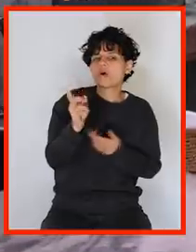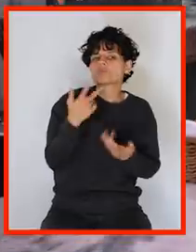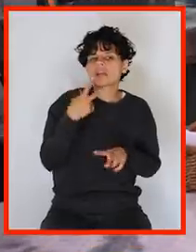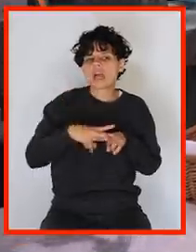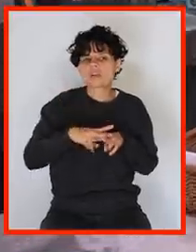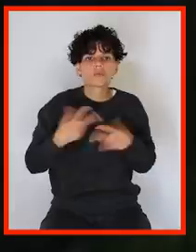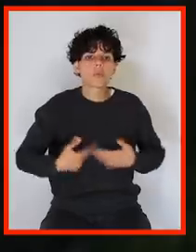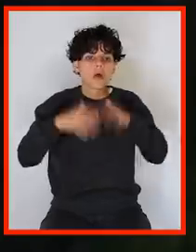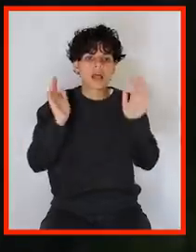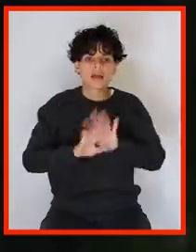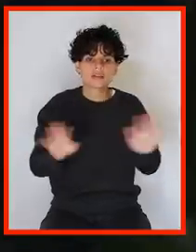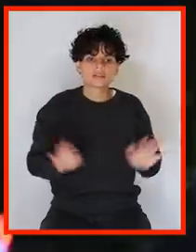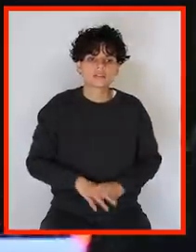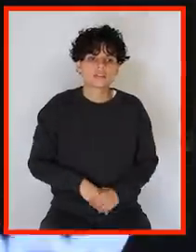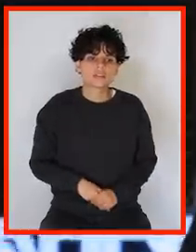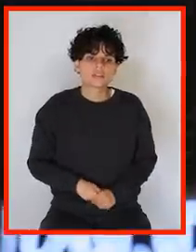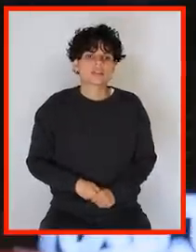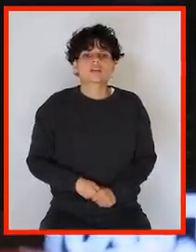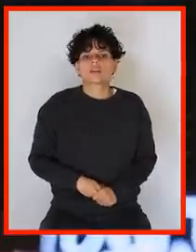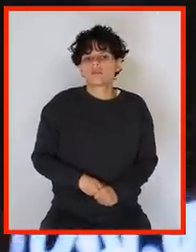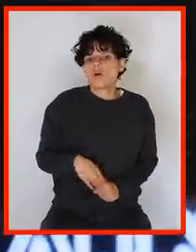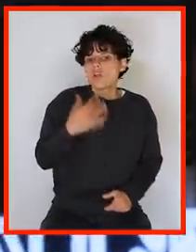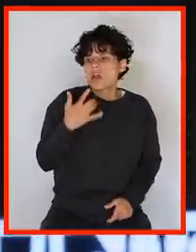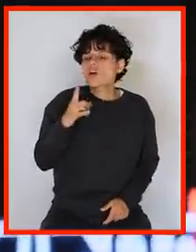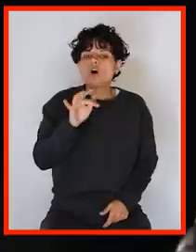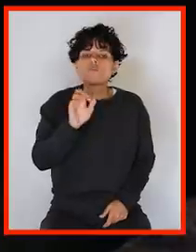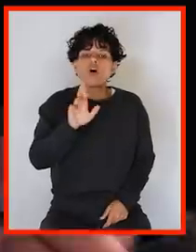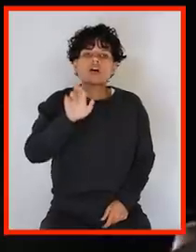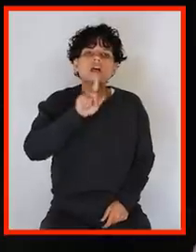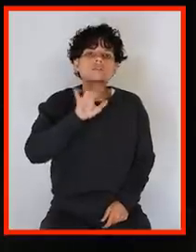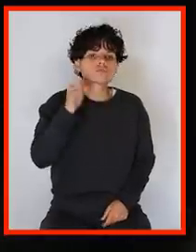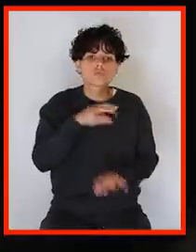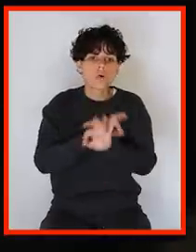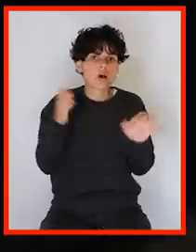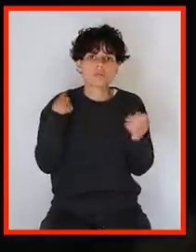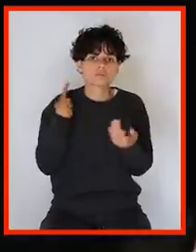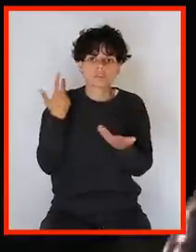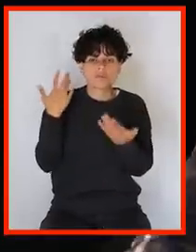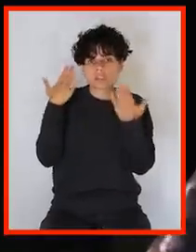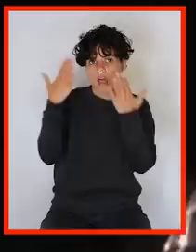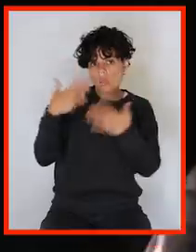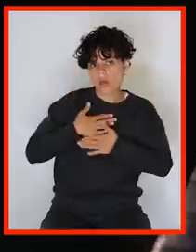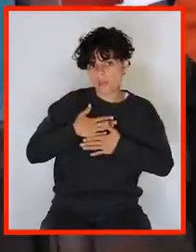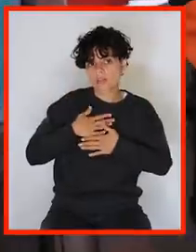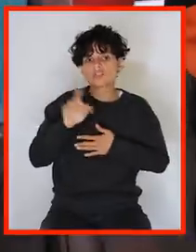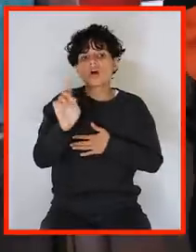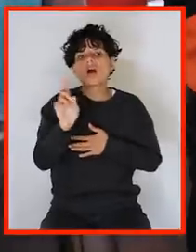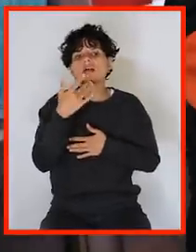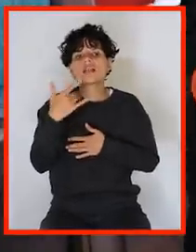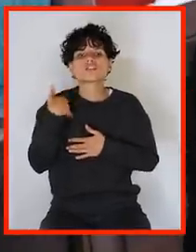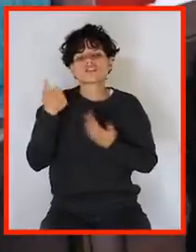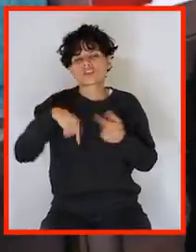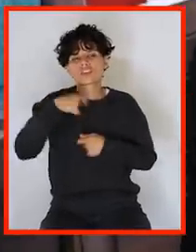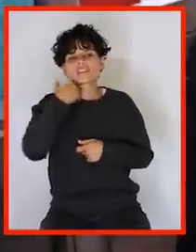No. Nos mintió Forest, pues, weón. Me molesta cuando me miente. Ah, pero ¿qué? Si el Forest no me saludó en el capítulo del Forest. No, Forest